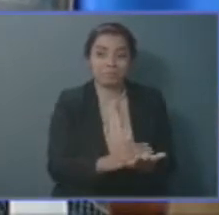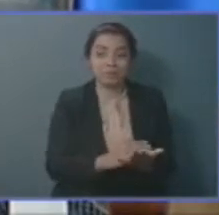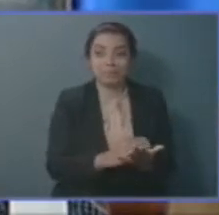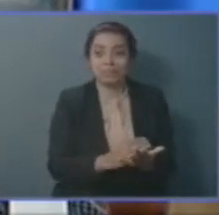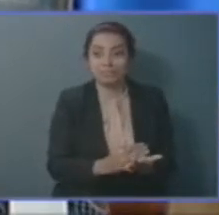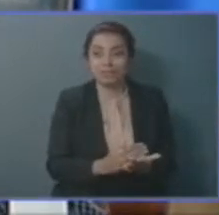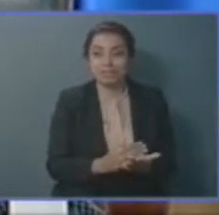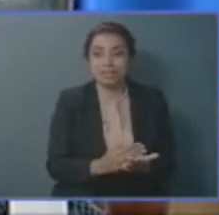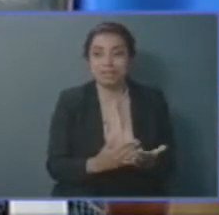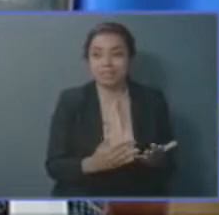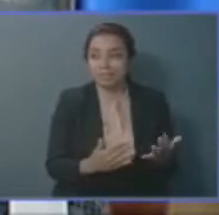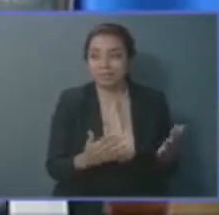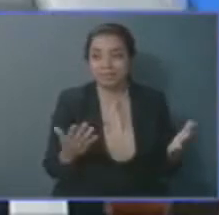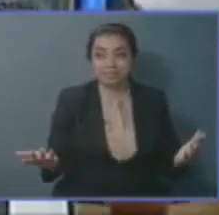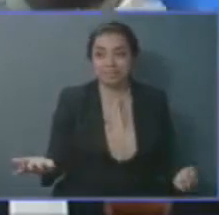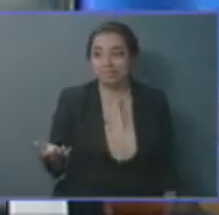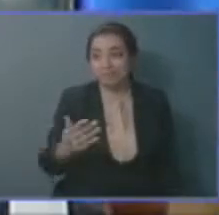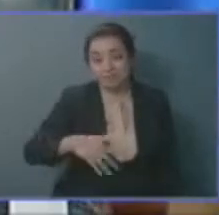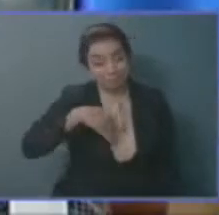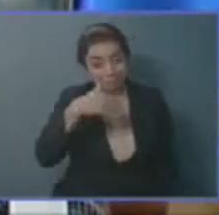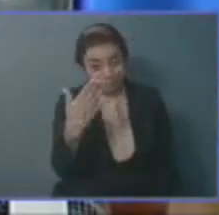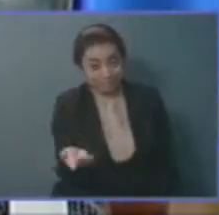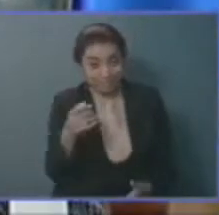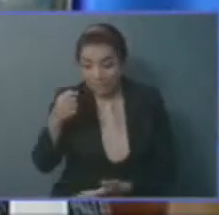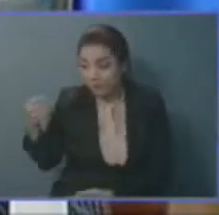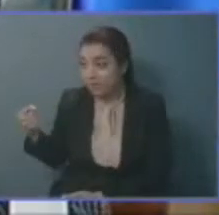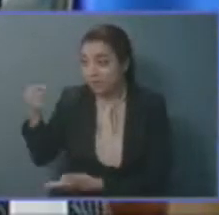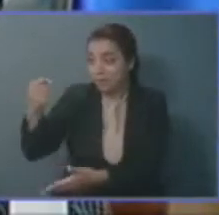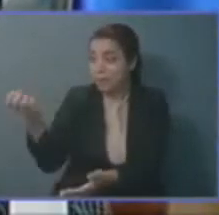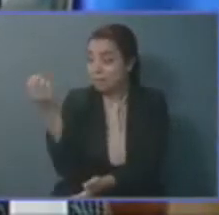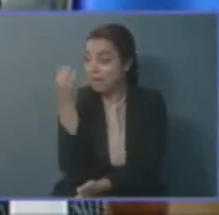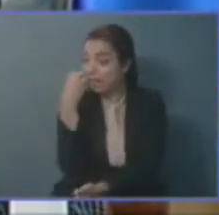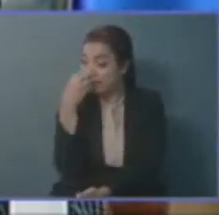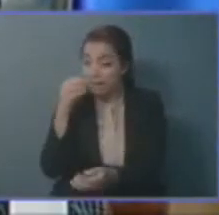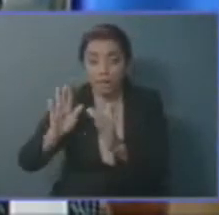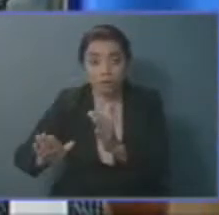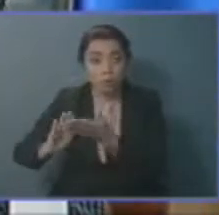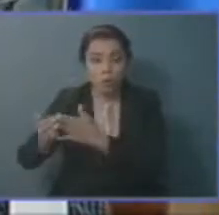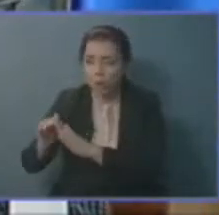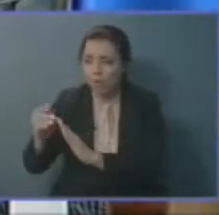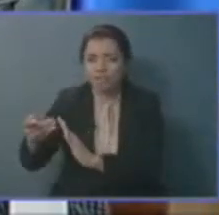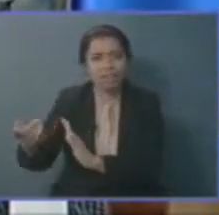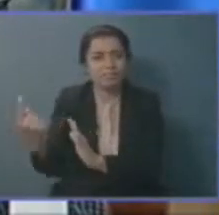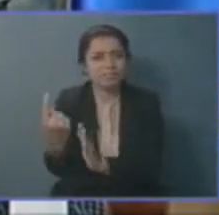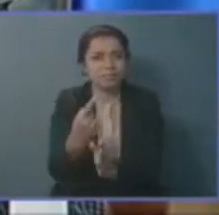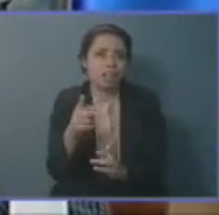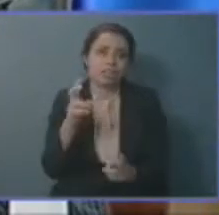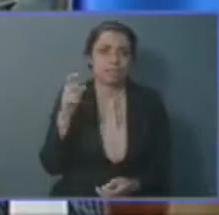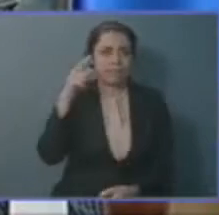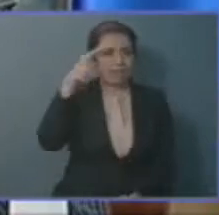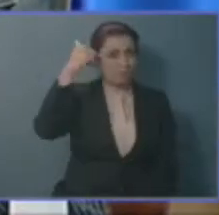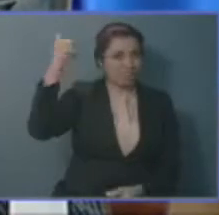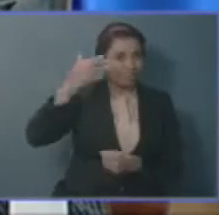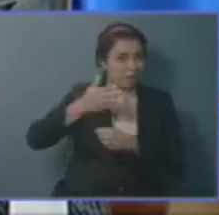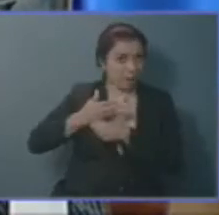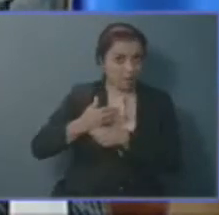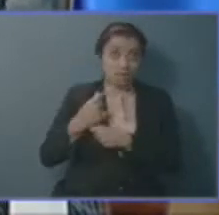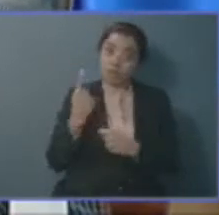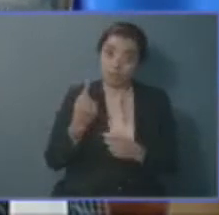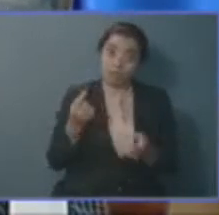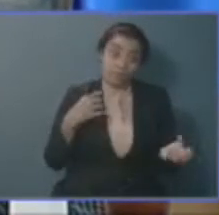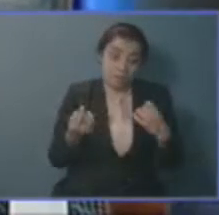los pusieron a repartir paquetes alimenticios en las colonias y en función política partidaria, por lo que nos han dicho